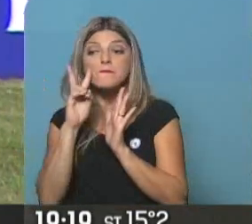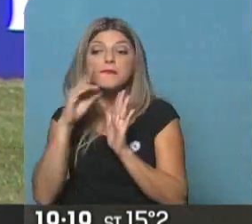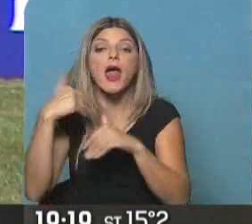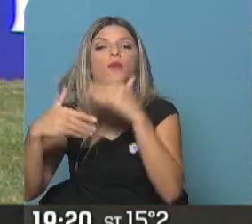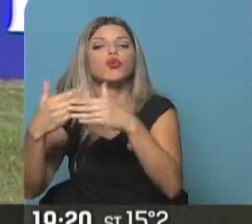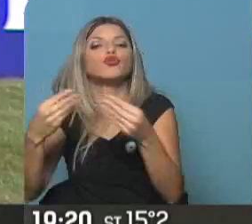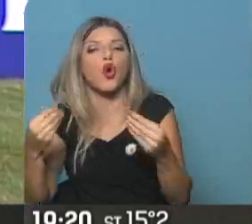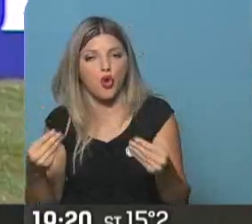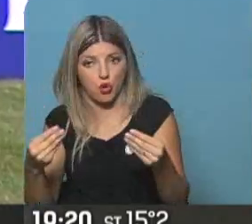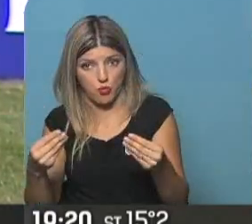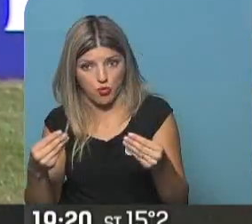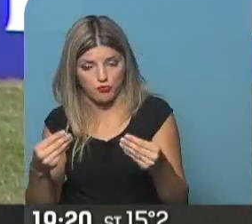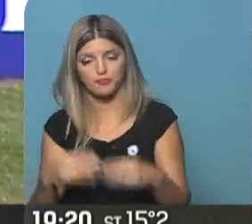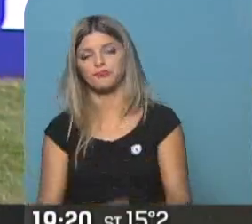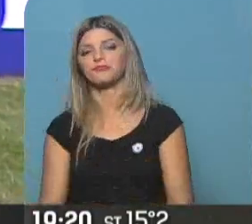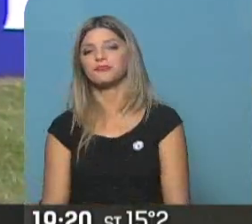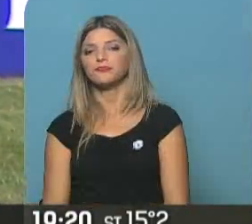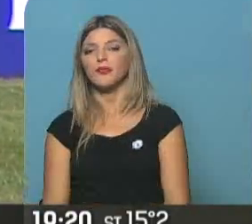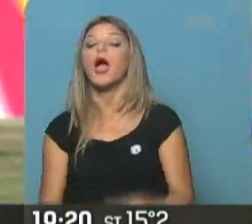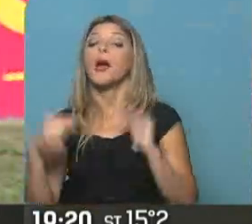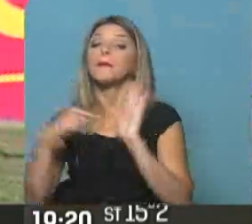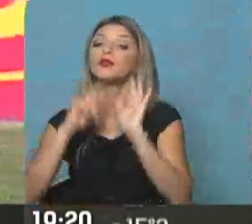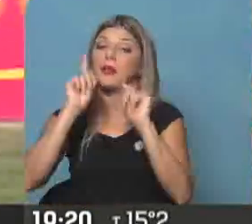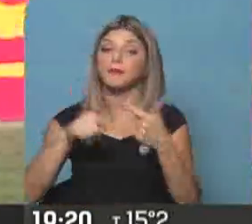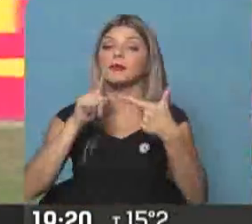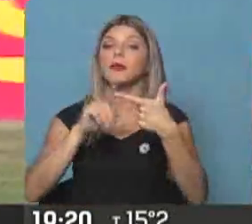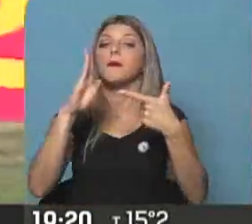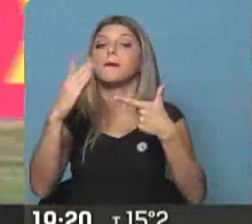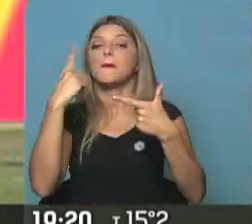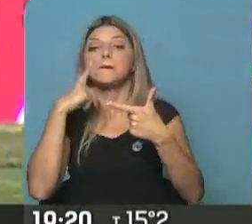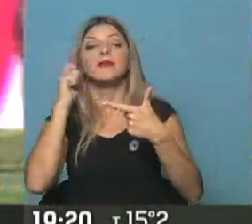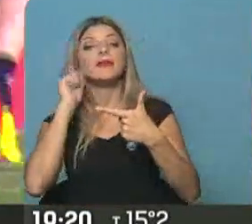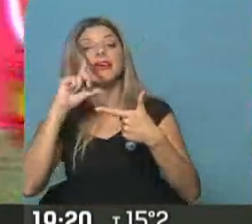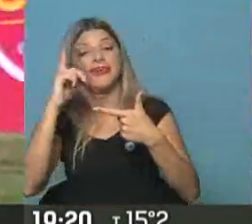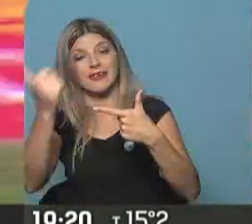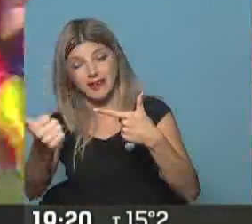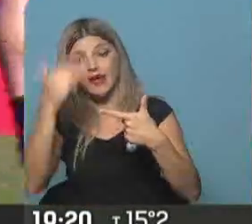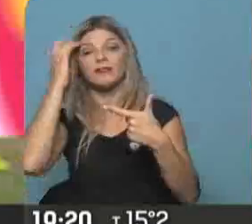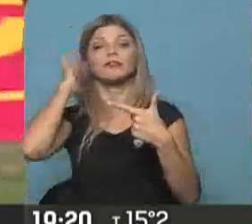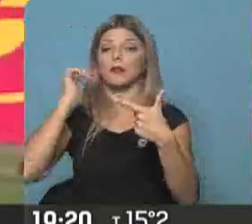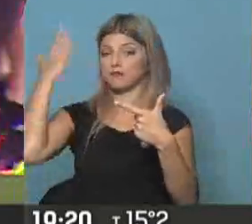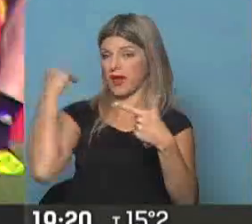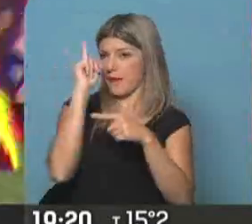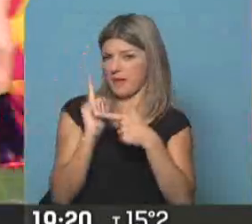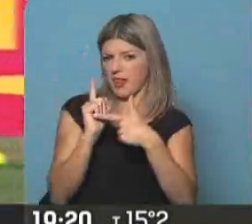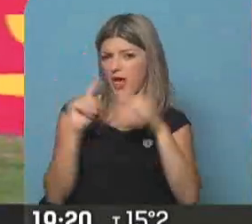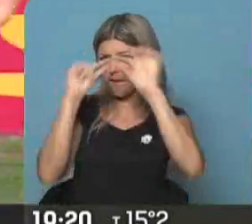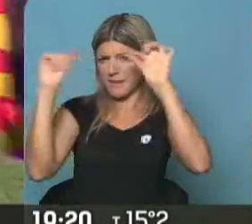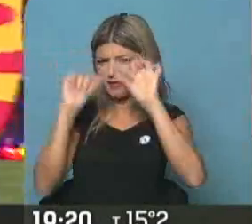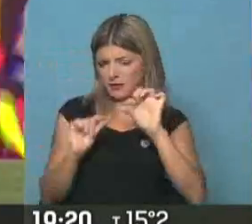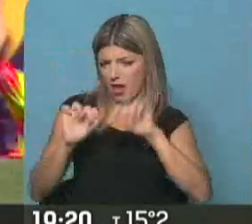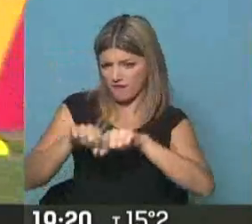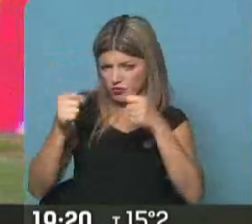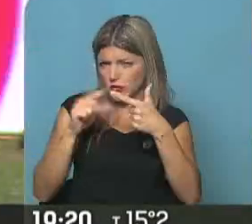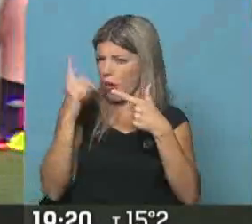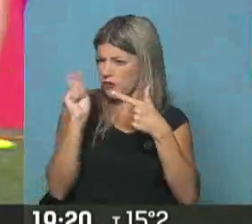parece evidente. También en Lucas Viglia, recuperándose de la fractura en la vértebra que sufrió hace algo más de un